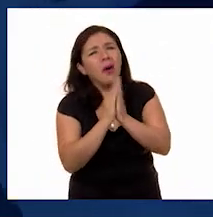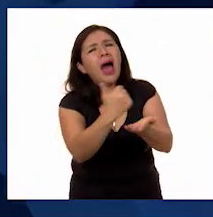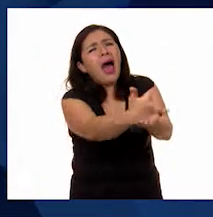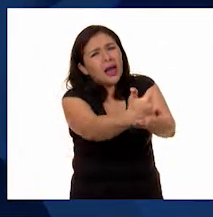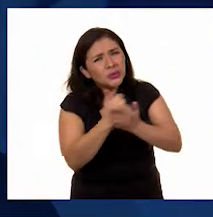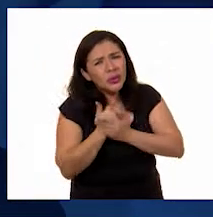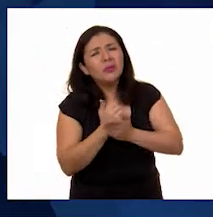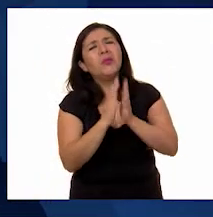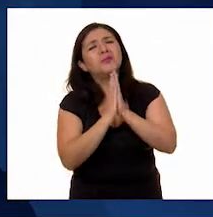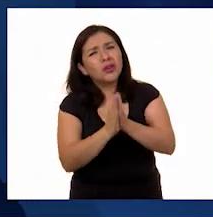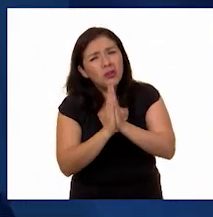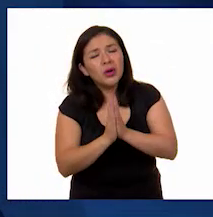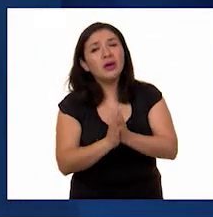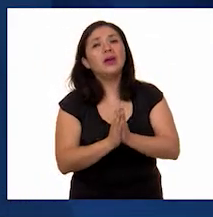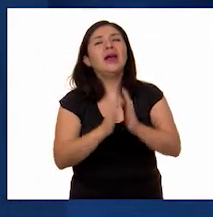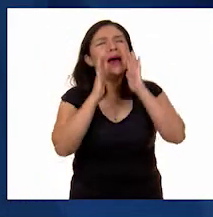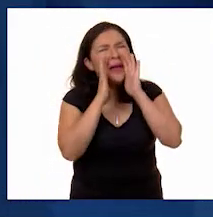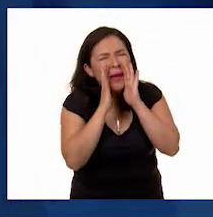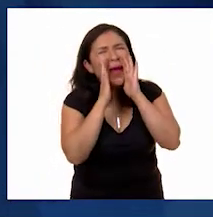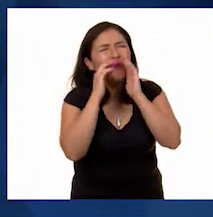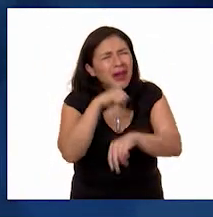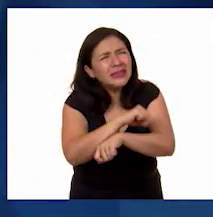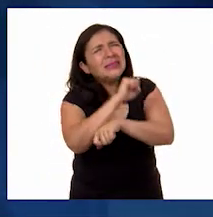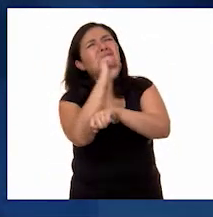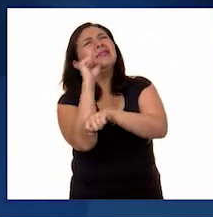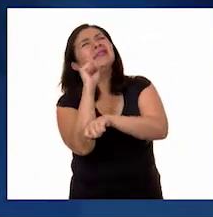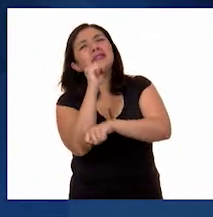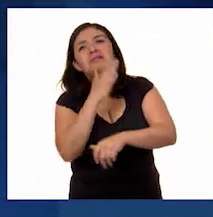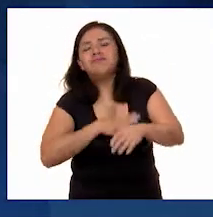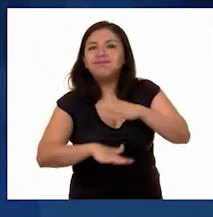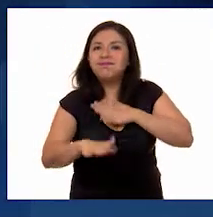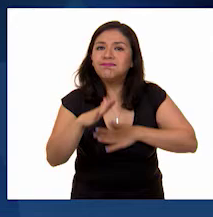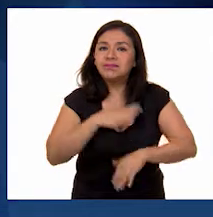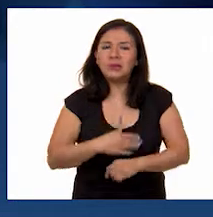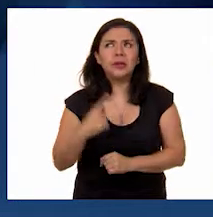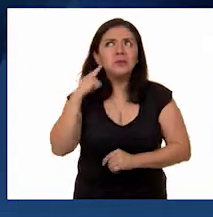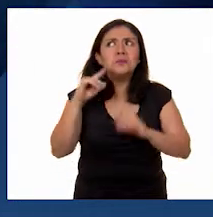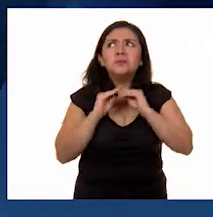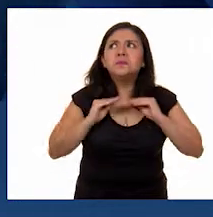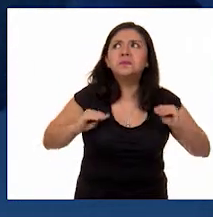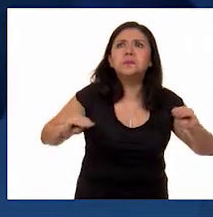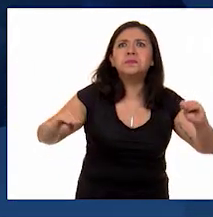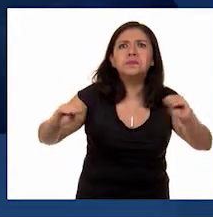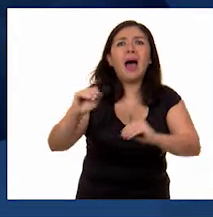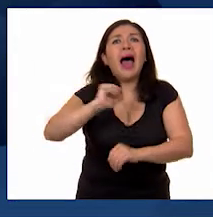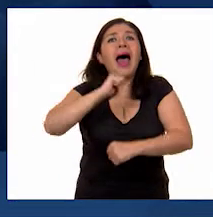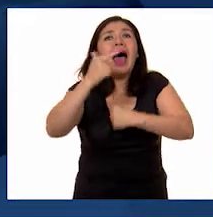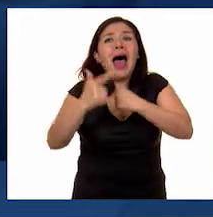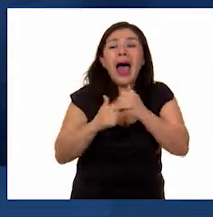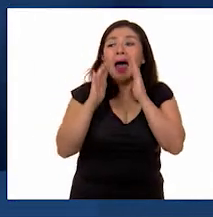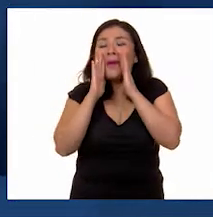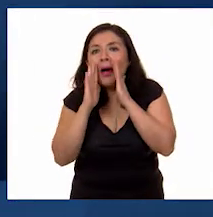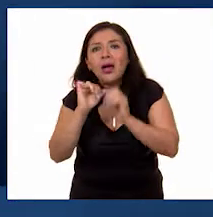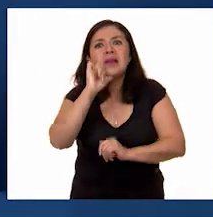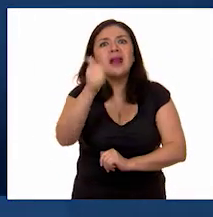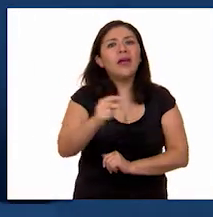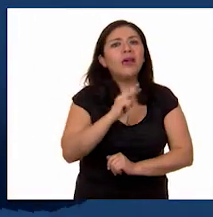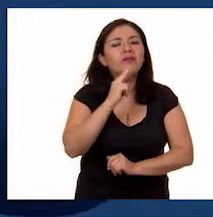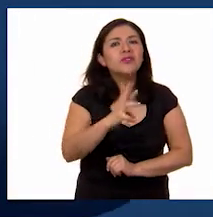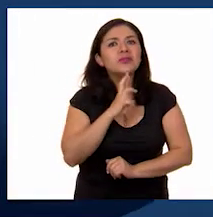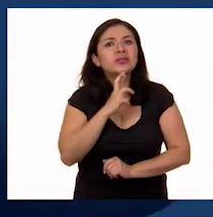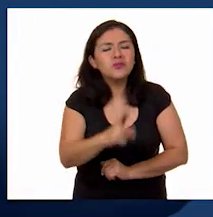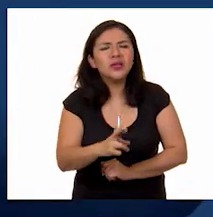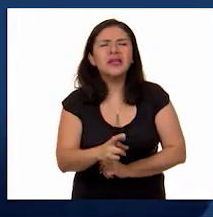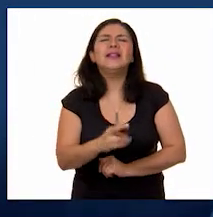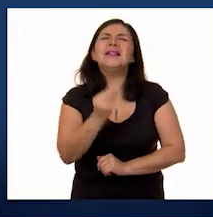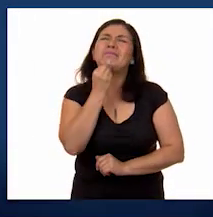favor», clamó de nuevo alzando la cabeza del suelo. En el silencio de la selva no se oyó un solo rumor. El hombre tuvo aún